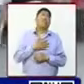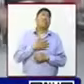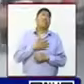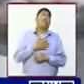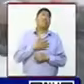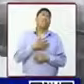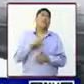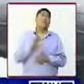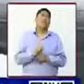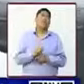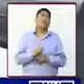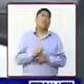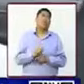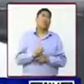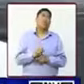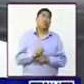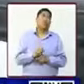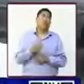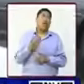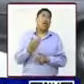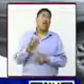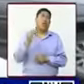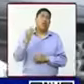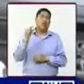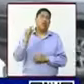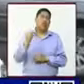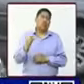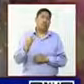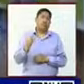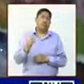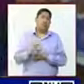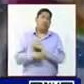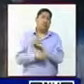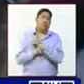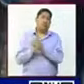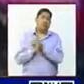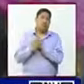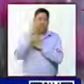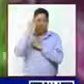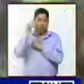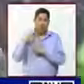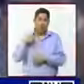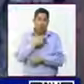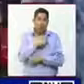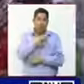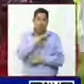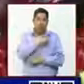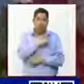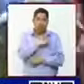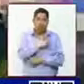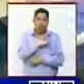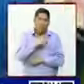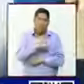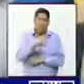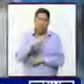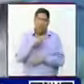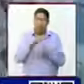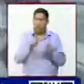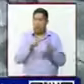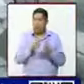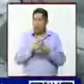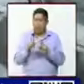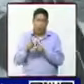bien detectado ahora es que existe menos incidencia delictiva por la presencia policial masiva que hemos colocado en este lugar. Además